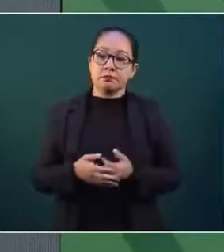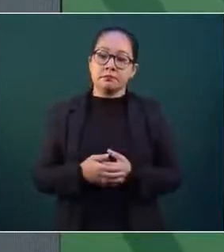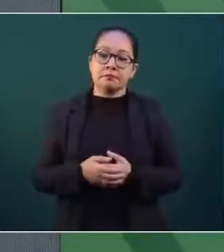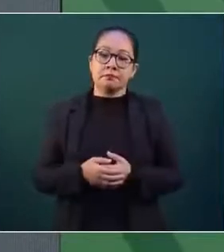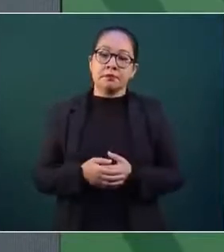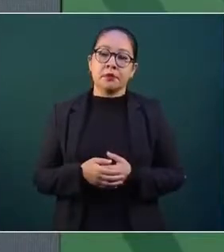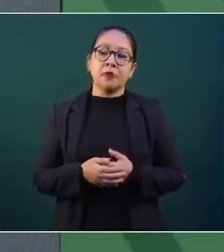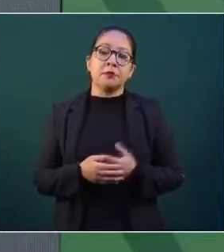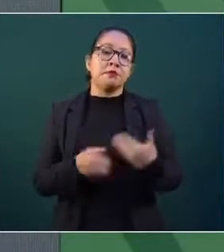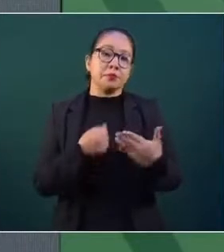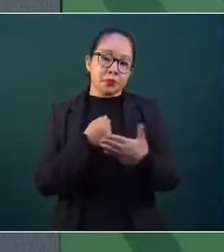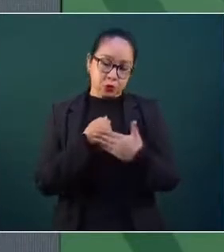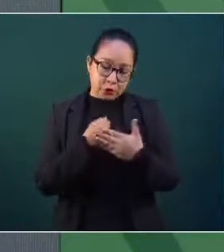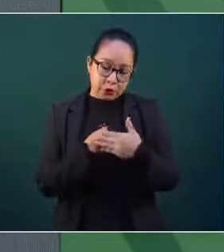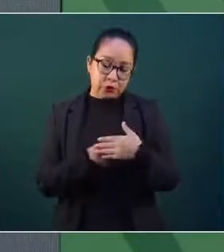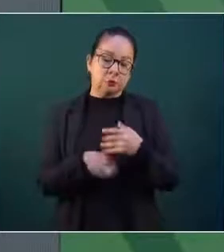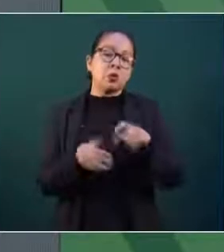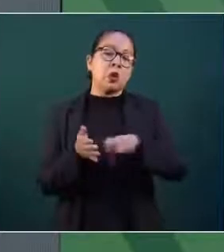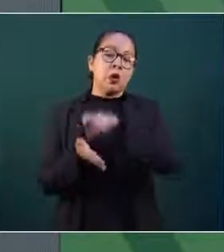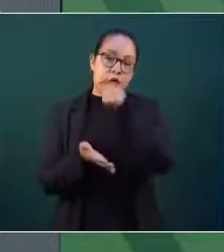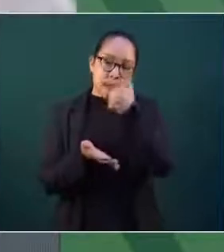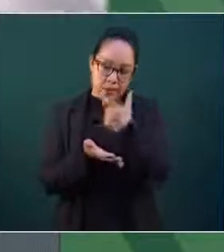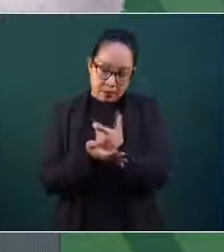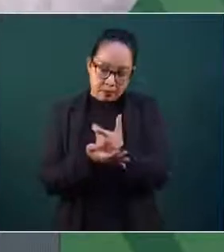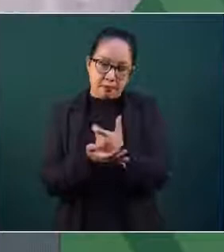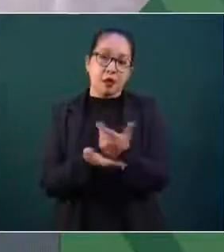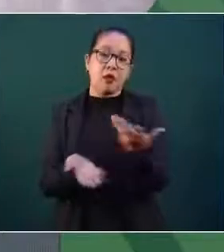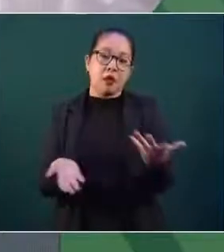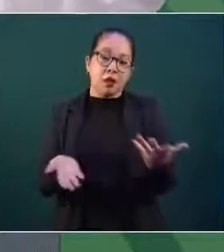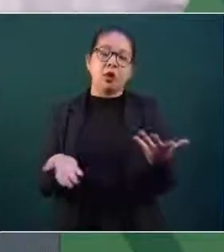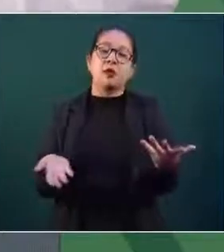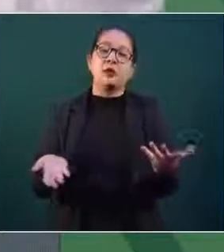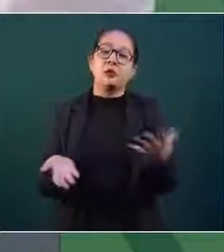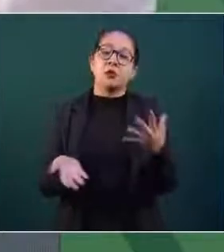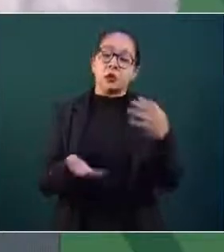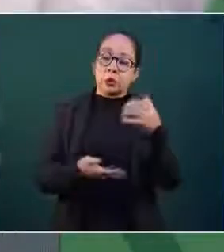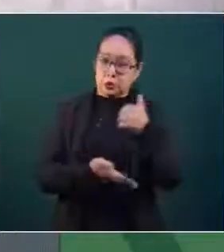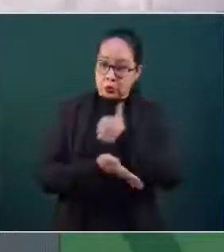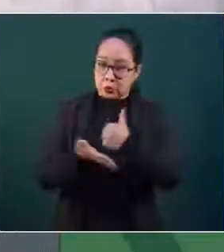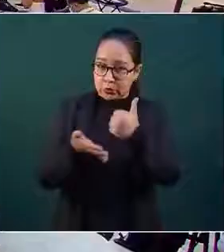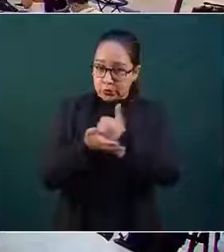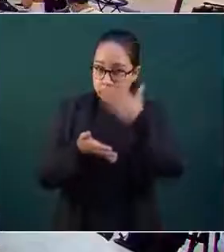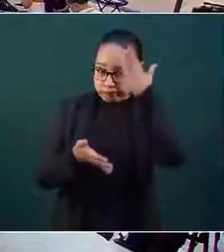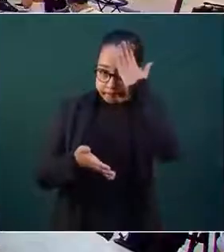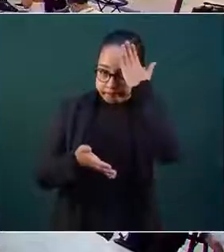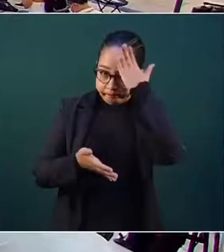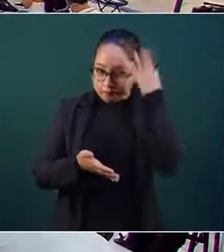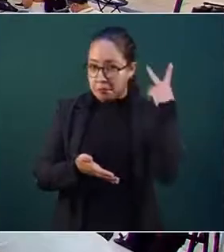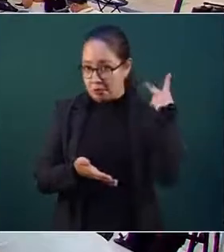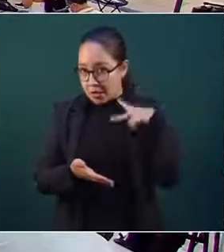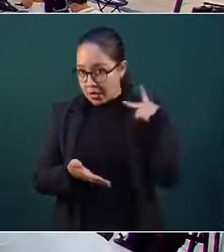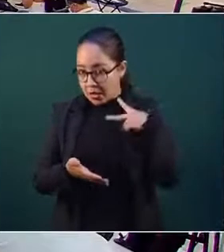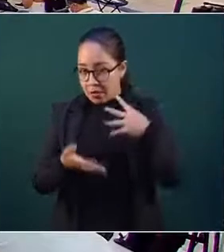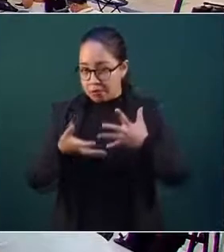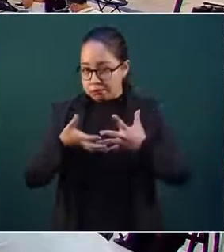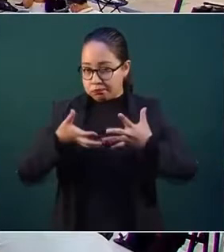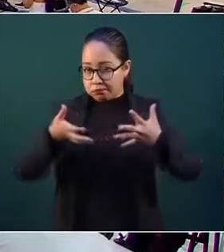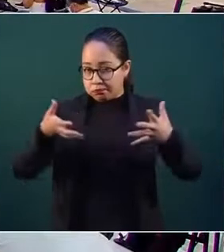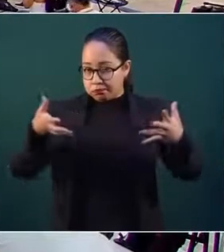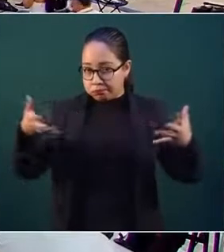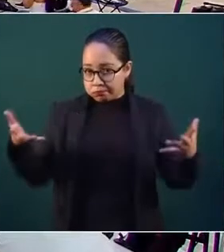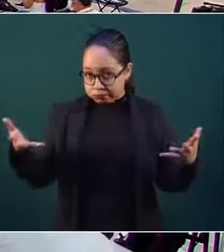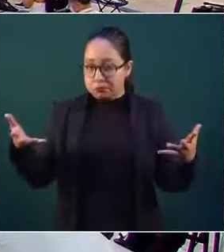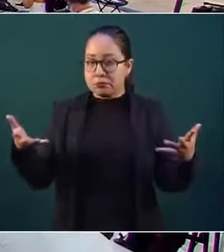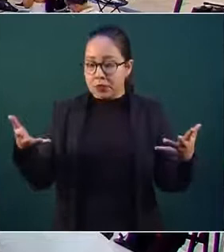el caso de Jalapa y en las grandes ciudades de Veracruz, y se va a ir extendiendo a que pueda llegar